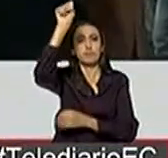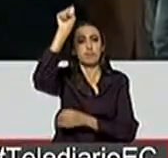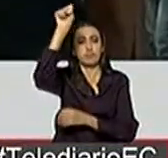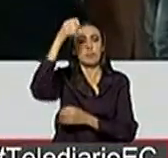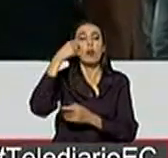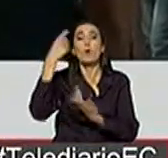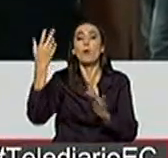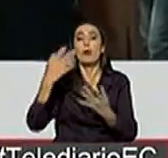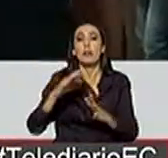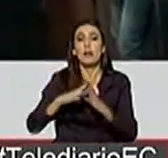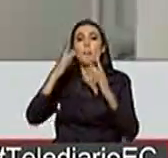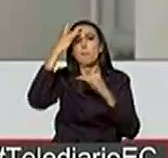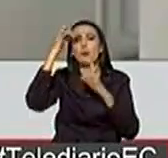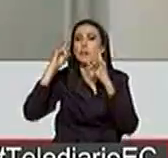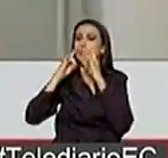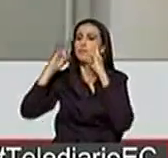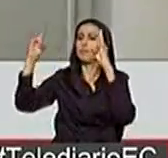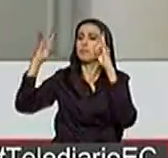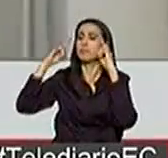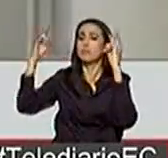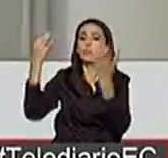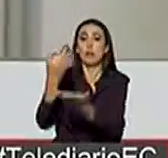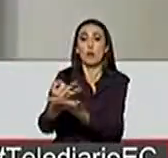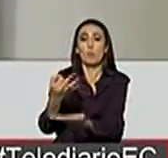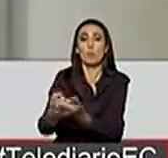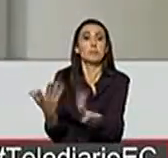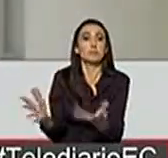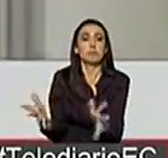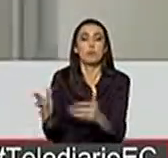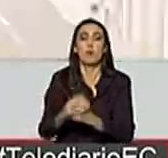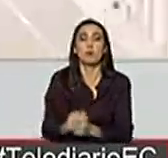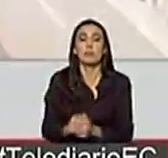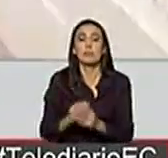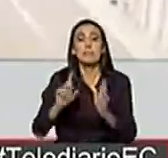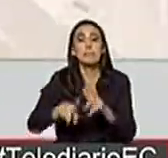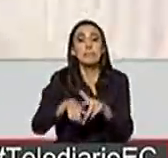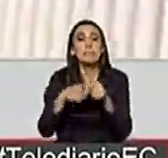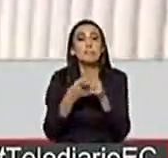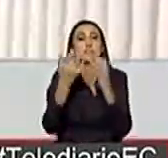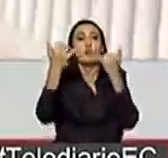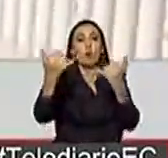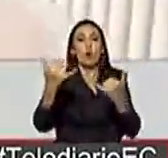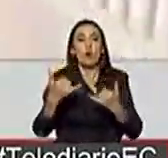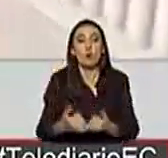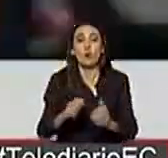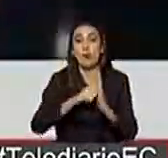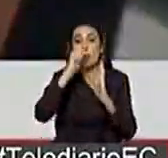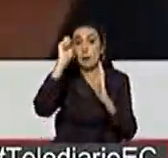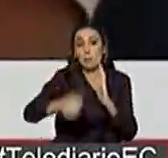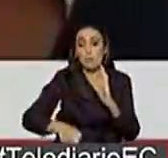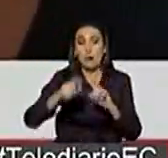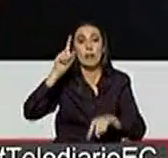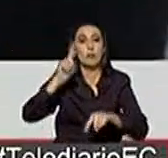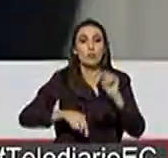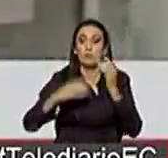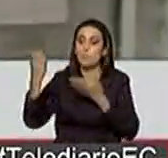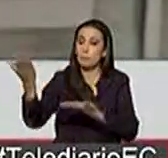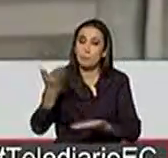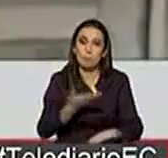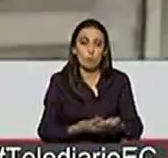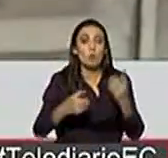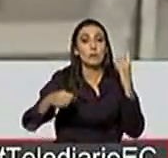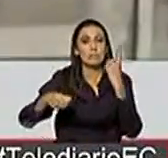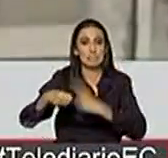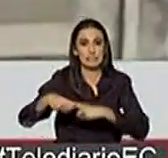para este lunes en la unidad judicial albán borja de guayaquil debido a que el fiscal gustavo benítez no pudo trasladarse desde